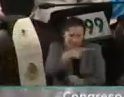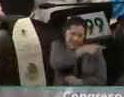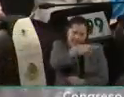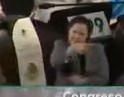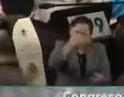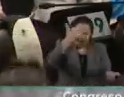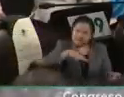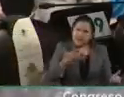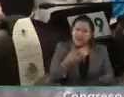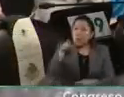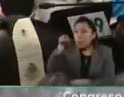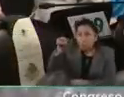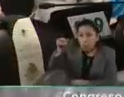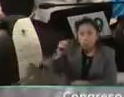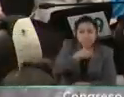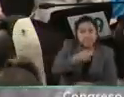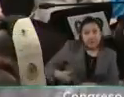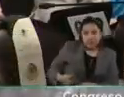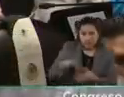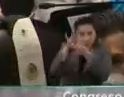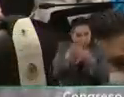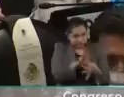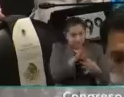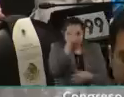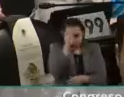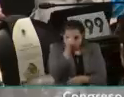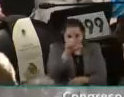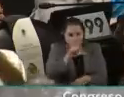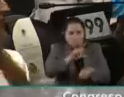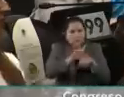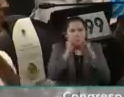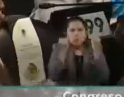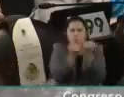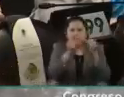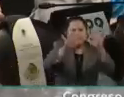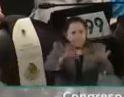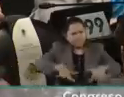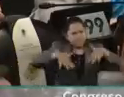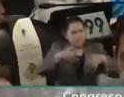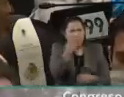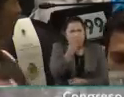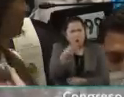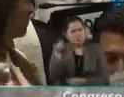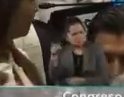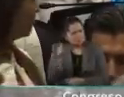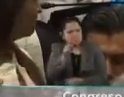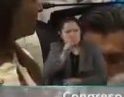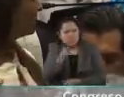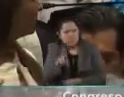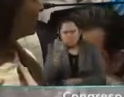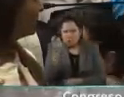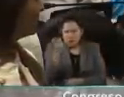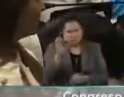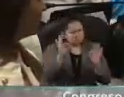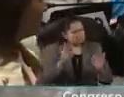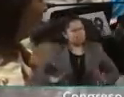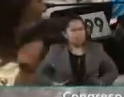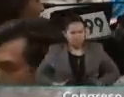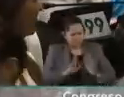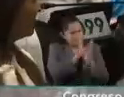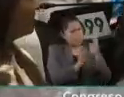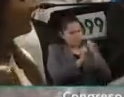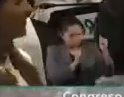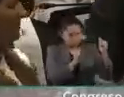bien en apegarse al objeto de esta reunión, tal y como lo establece la Constitución. Todo nuestro